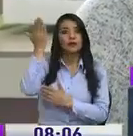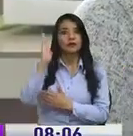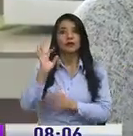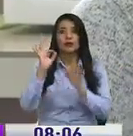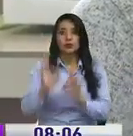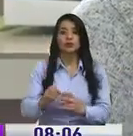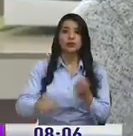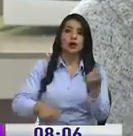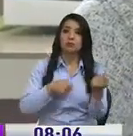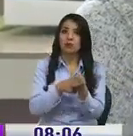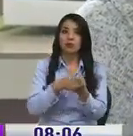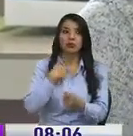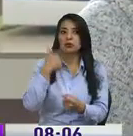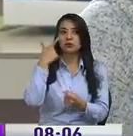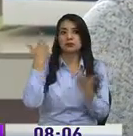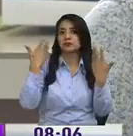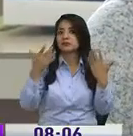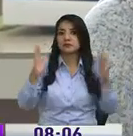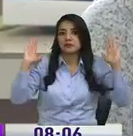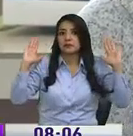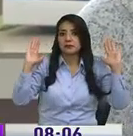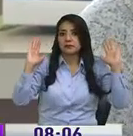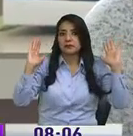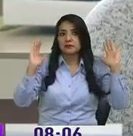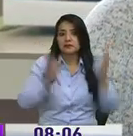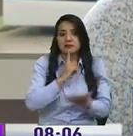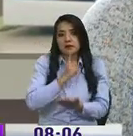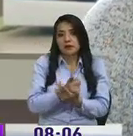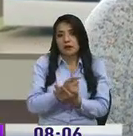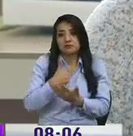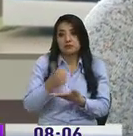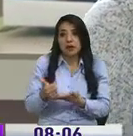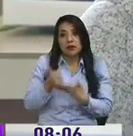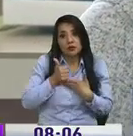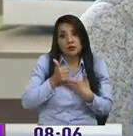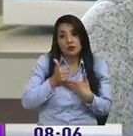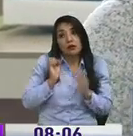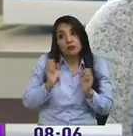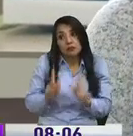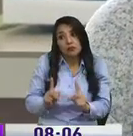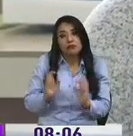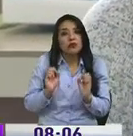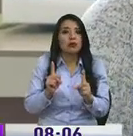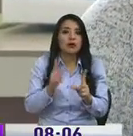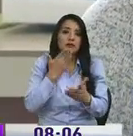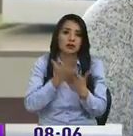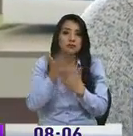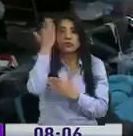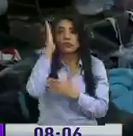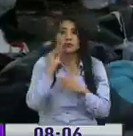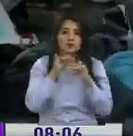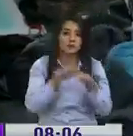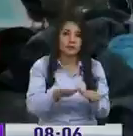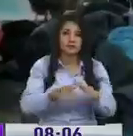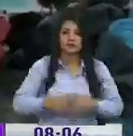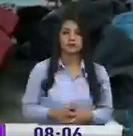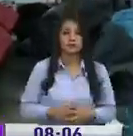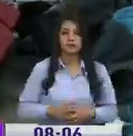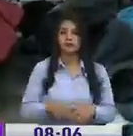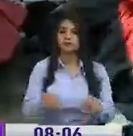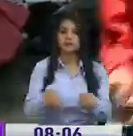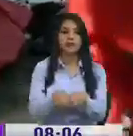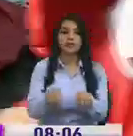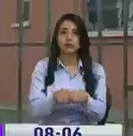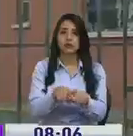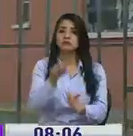bueno, no lo pensé, bueno sí, si me van a brindar un apoyo, obviamente eso es una bendición de Dios. Como él, son varios los que han